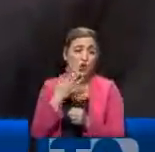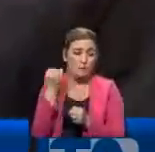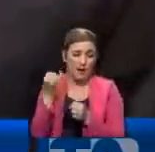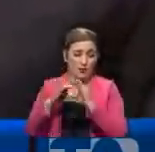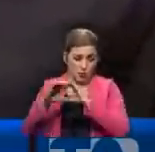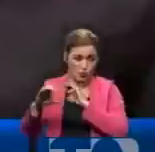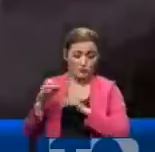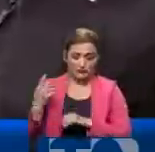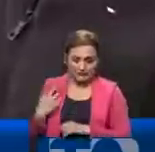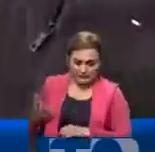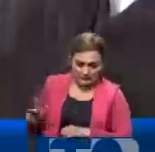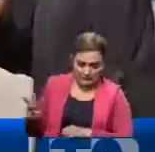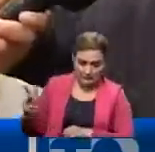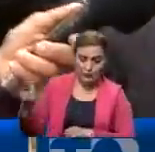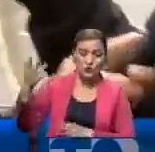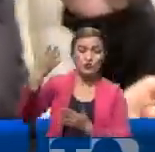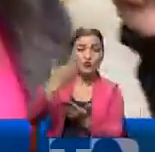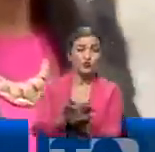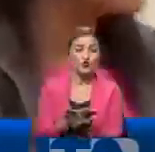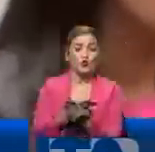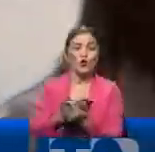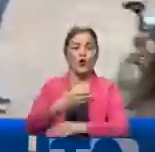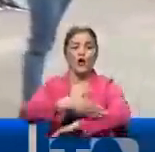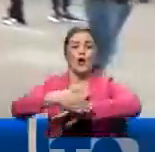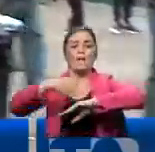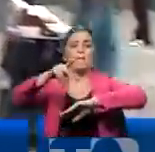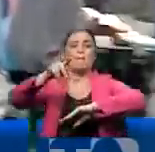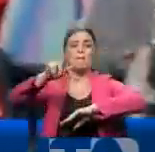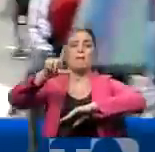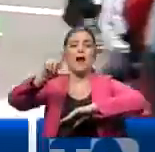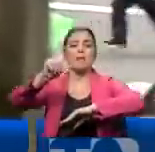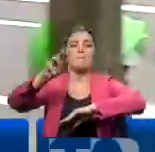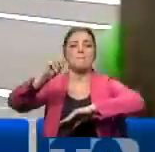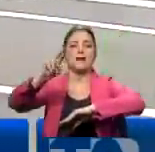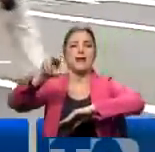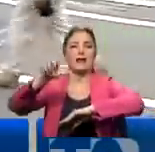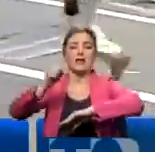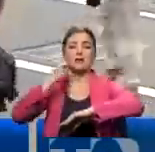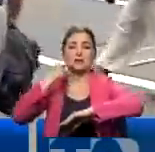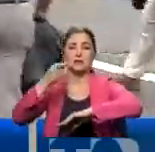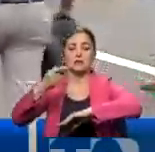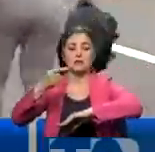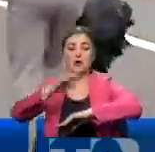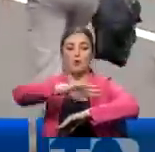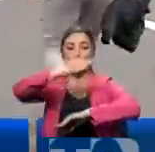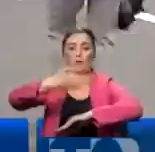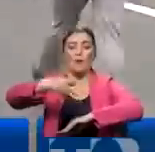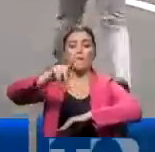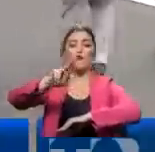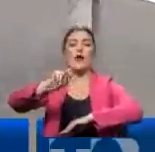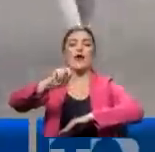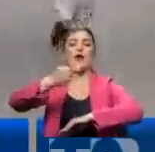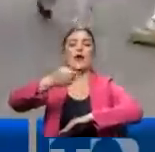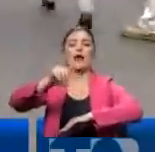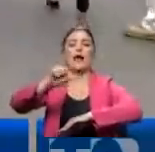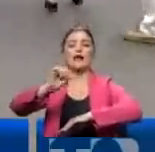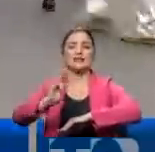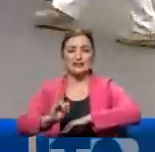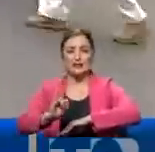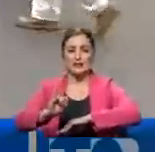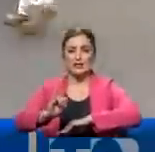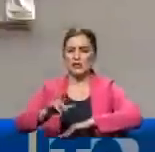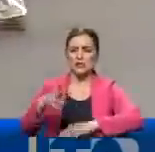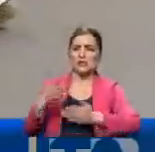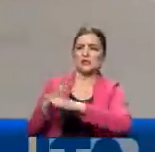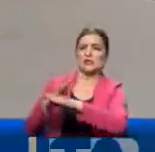vine solamente nos trajo hasta Las Palmeras, aduciendo que hay manifestaciones en la Loma de Puengasí. Pero yo he venido con todo